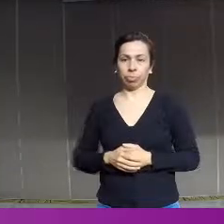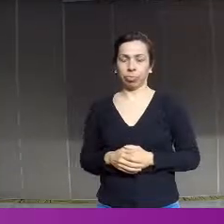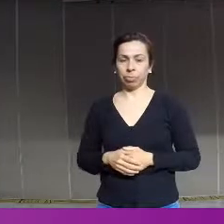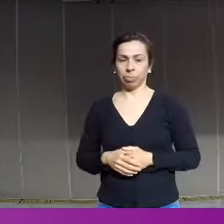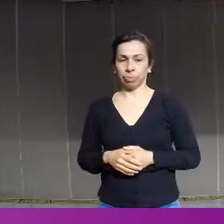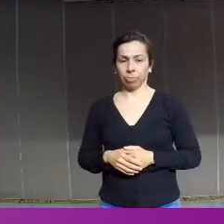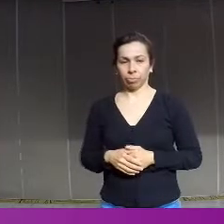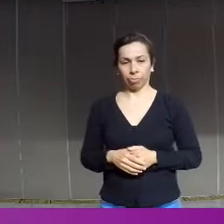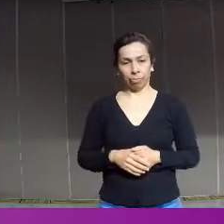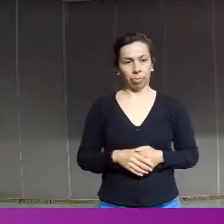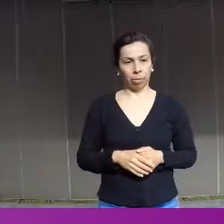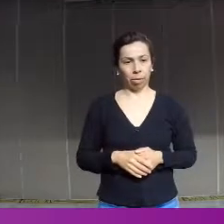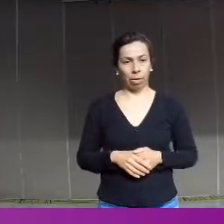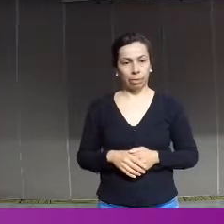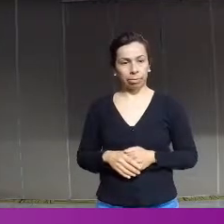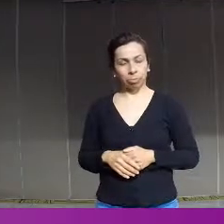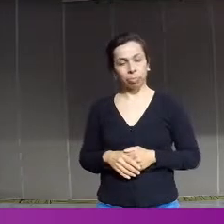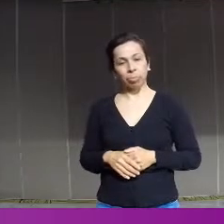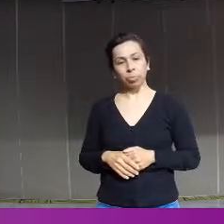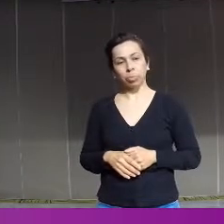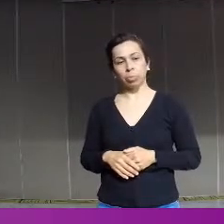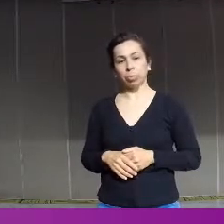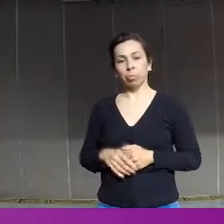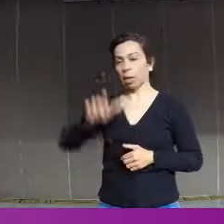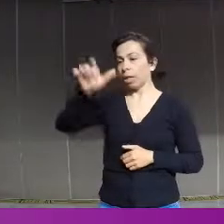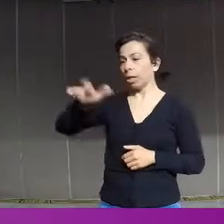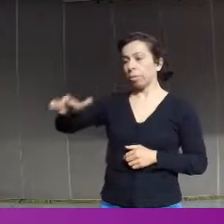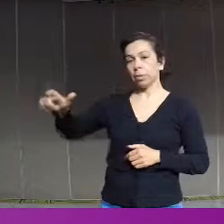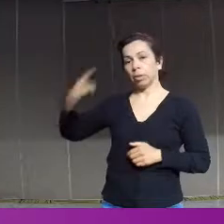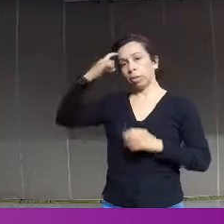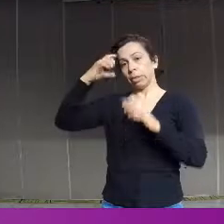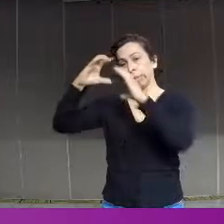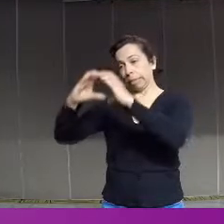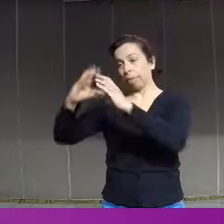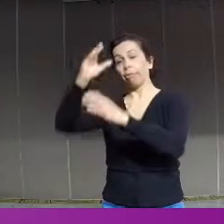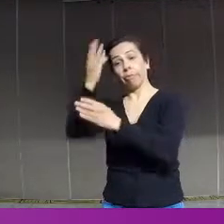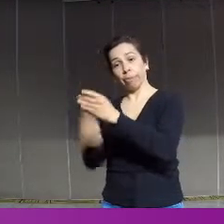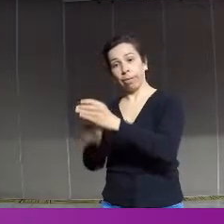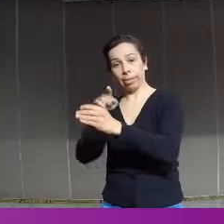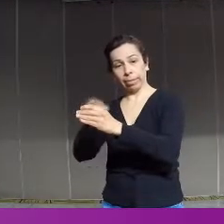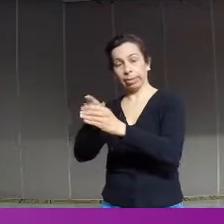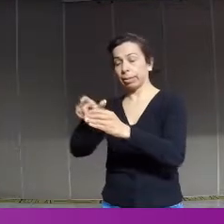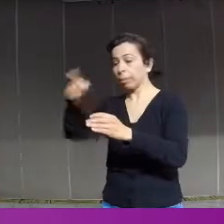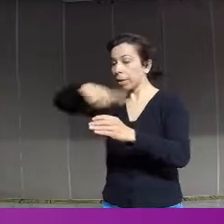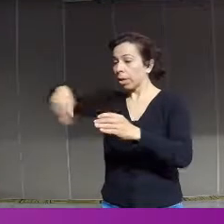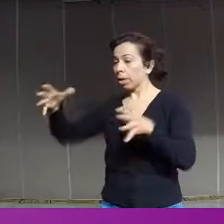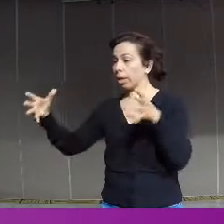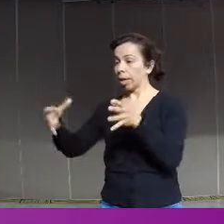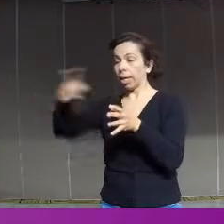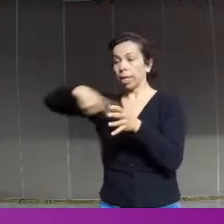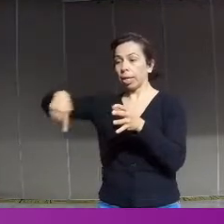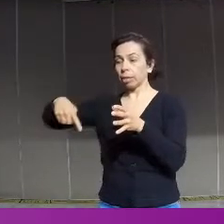Bueno, ahora sí, los pacientes con trastornos neurológicos, bueno, es una persona que en cualquier momento de su vida puede presentar